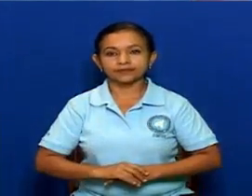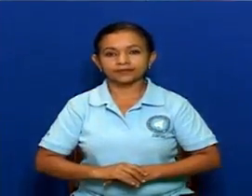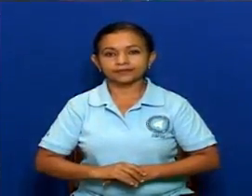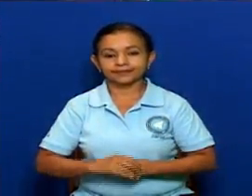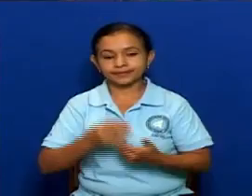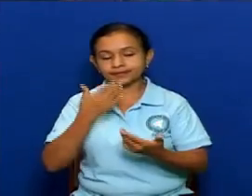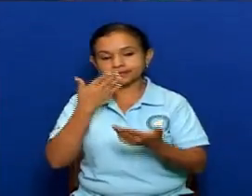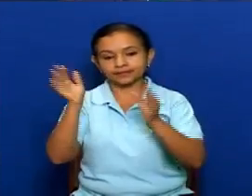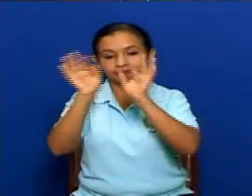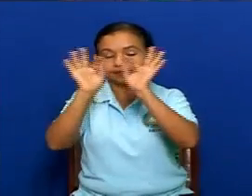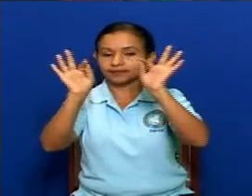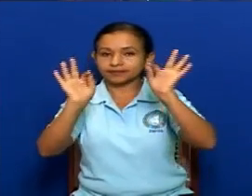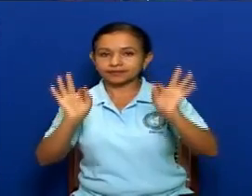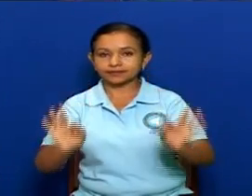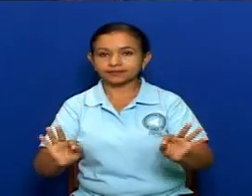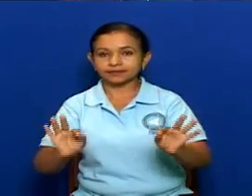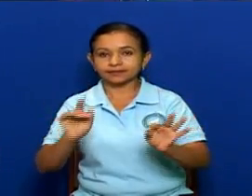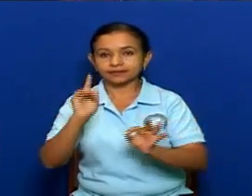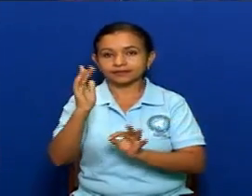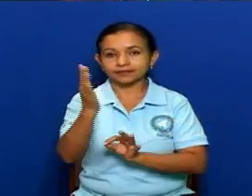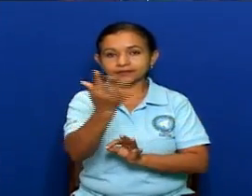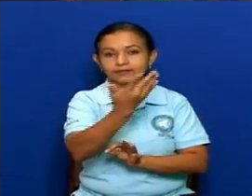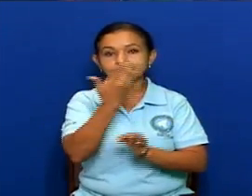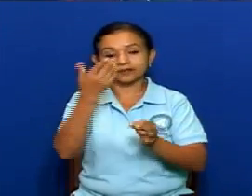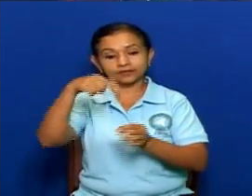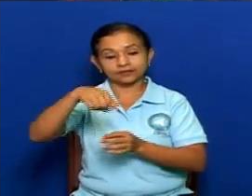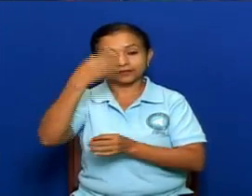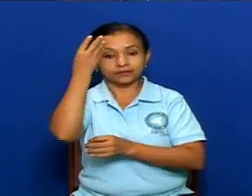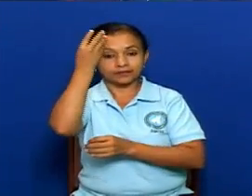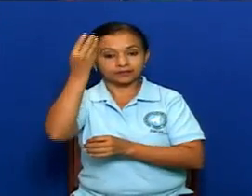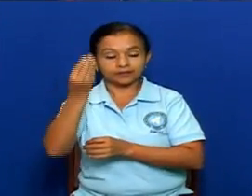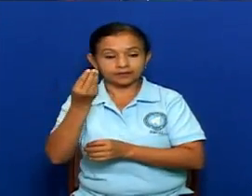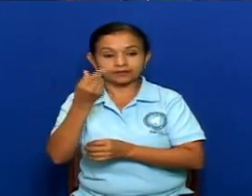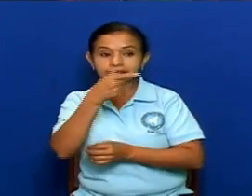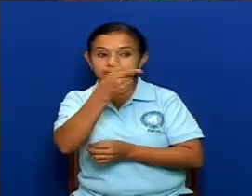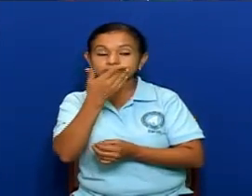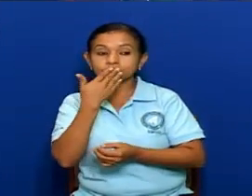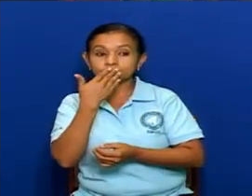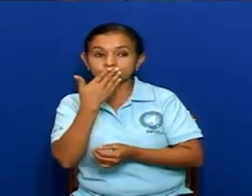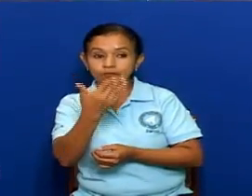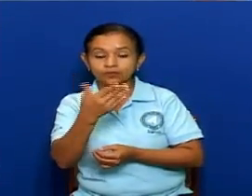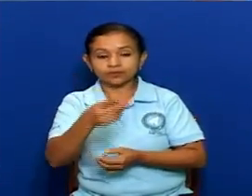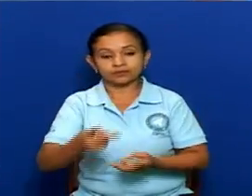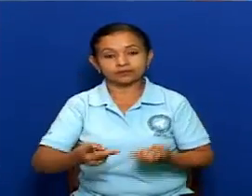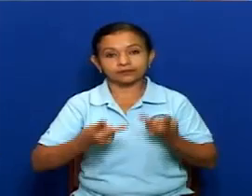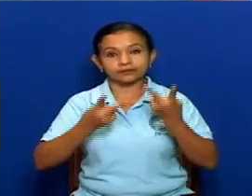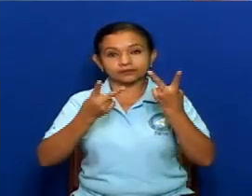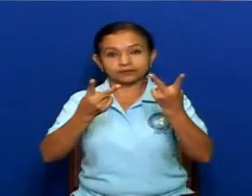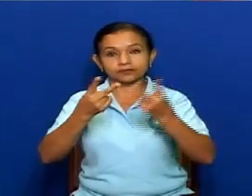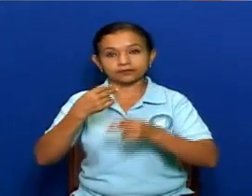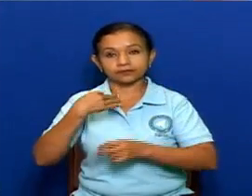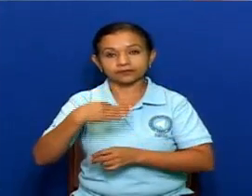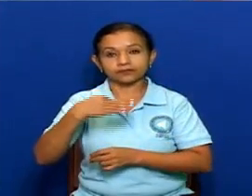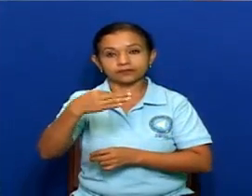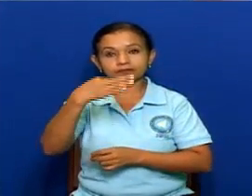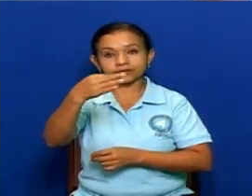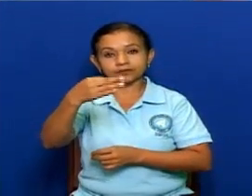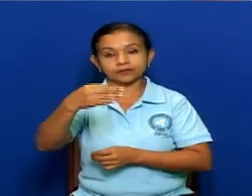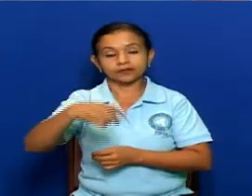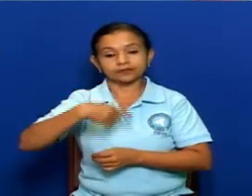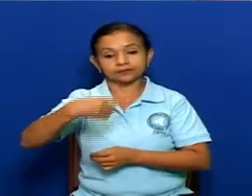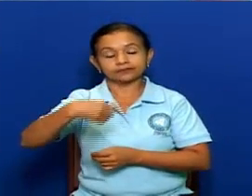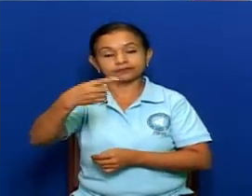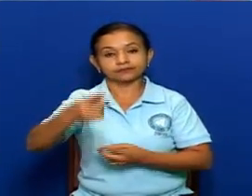Pues, y felicitaciones a todos ellos que se van a graduar. Les deseamos éxito en su vida futura, cotidiana, en